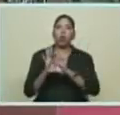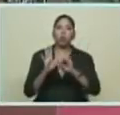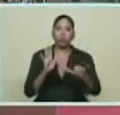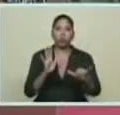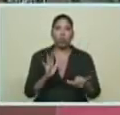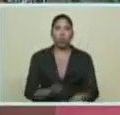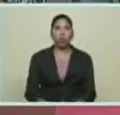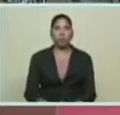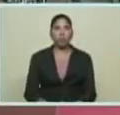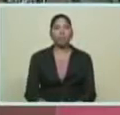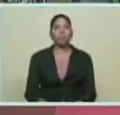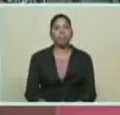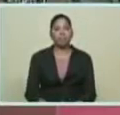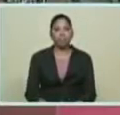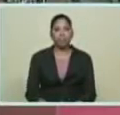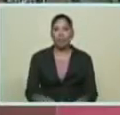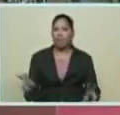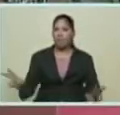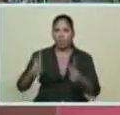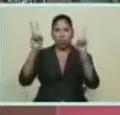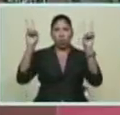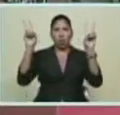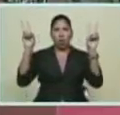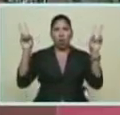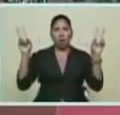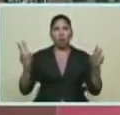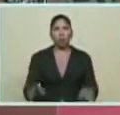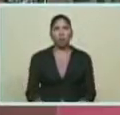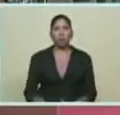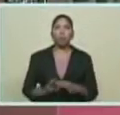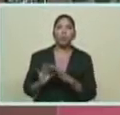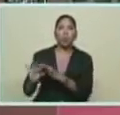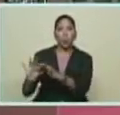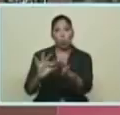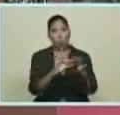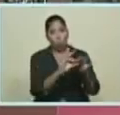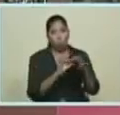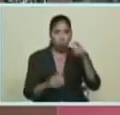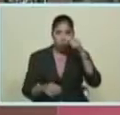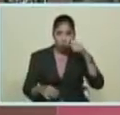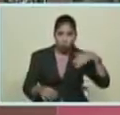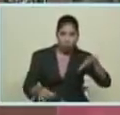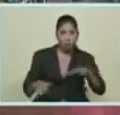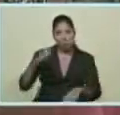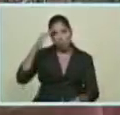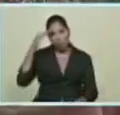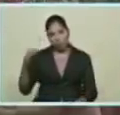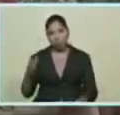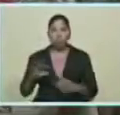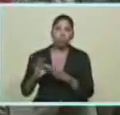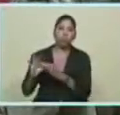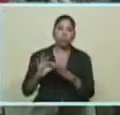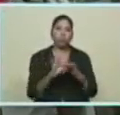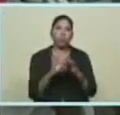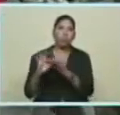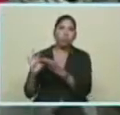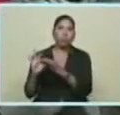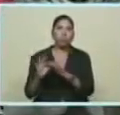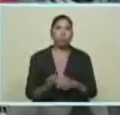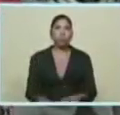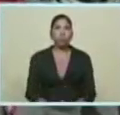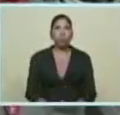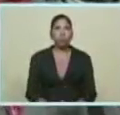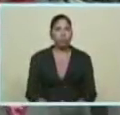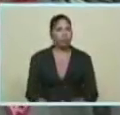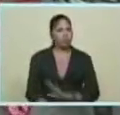Asamblea Nacional Constituyente. Victoria de la Unión Cívico-Militar, victoria de la democracia,